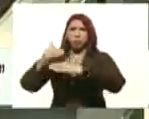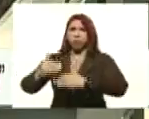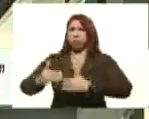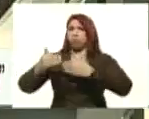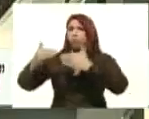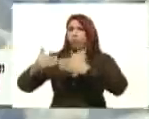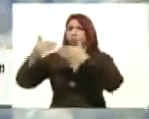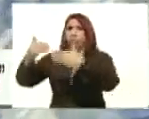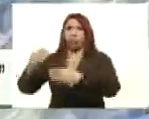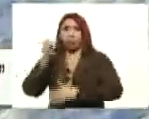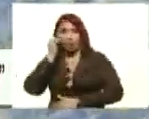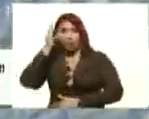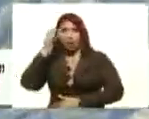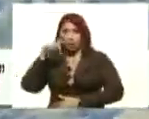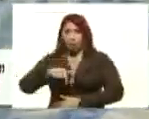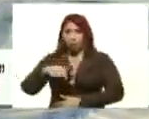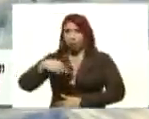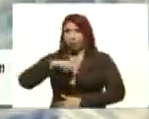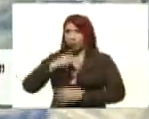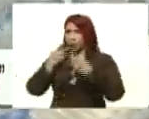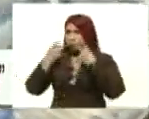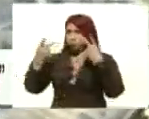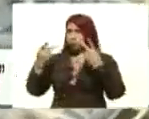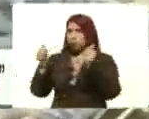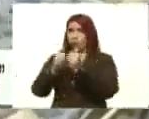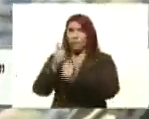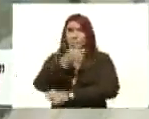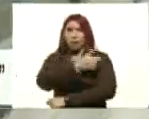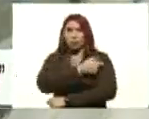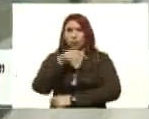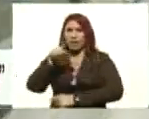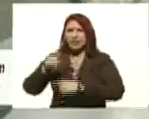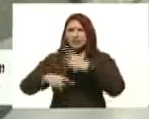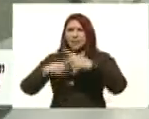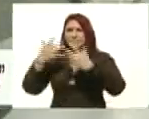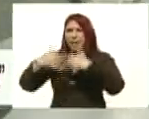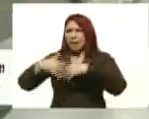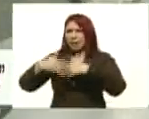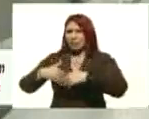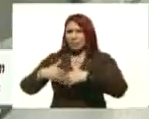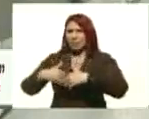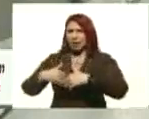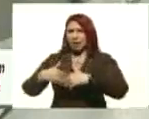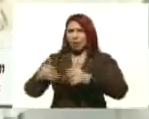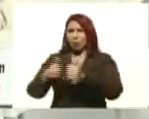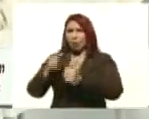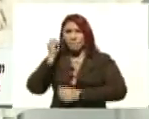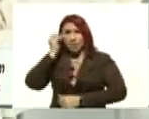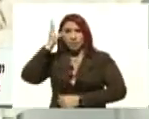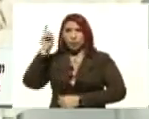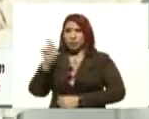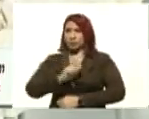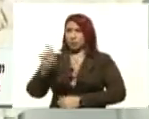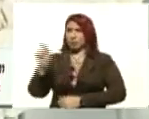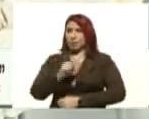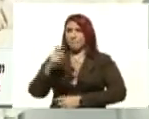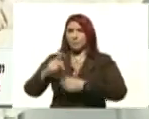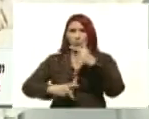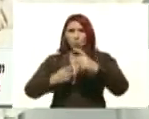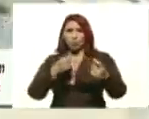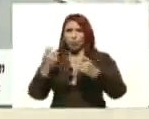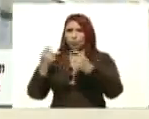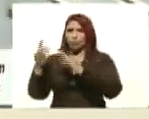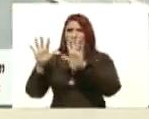que hoy estamos poniendo en manifiesto con las vacunas. Esta es una planta, hermano presidente, con una capacidad mensual de producción de